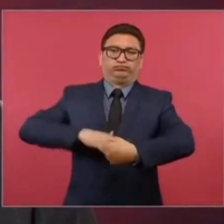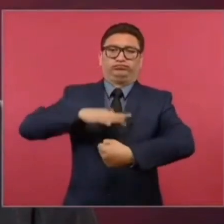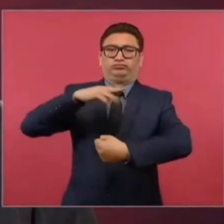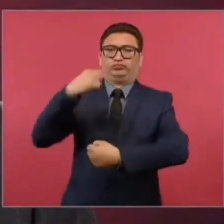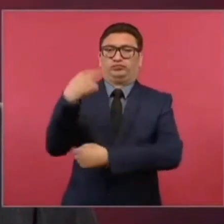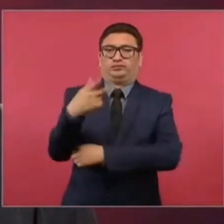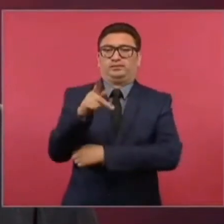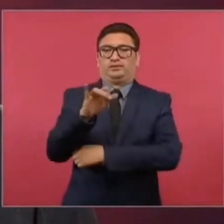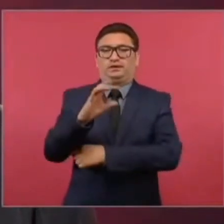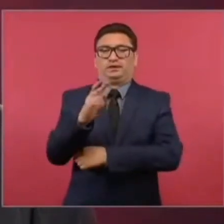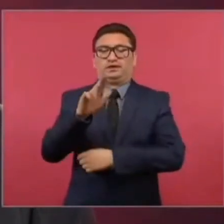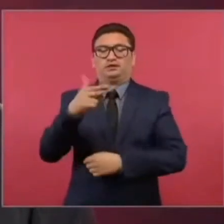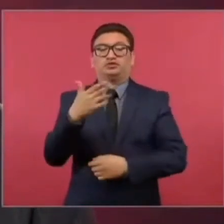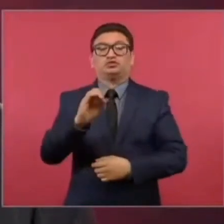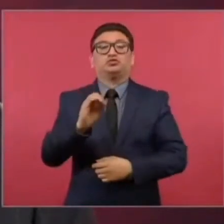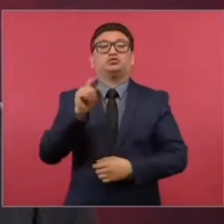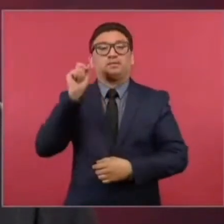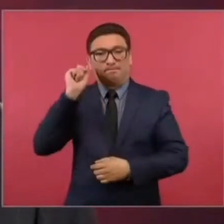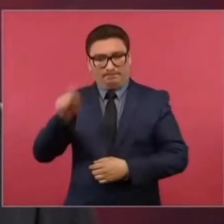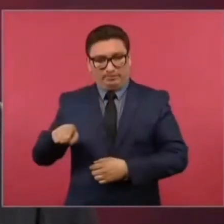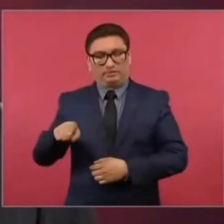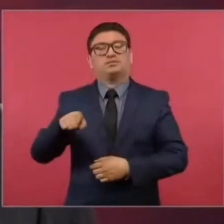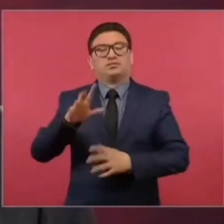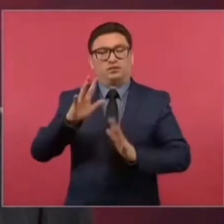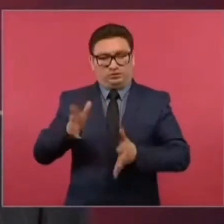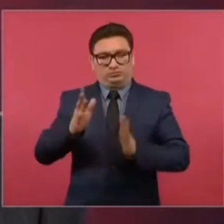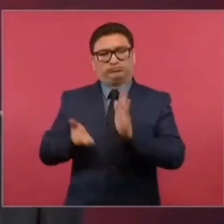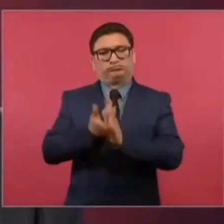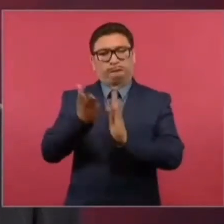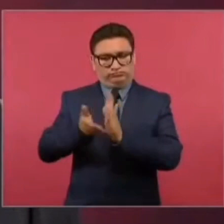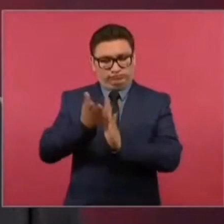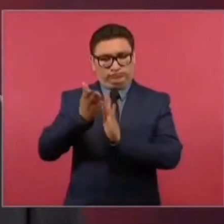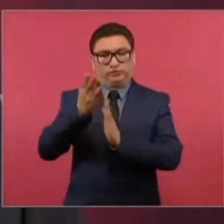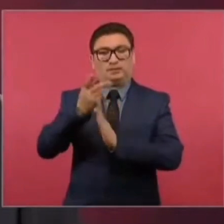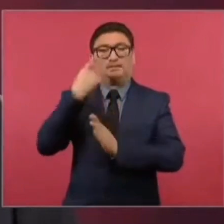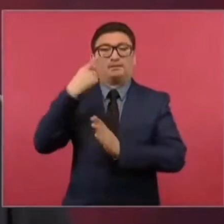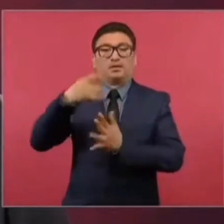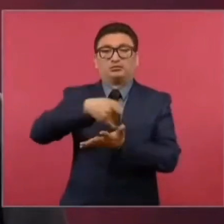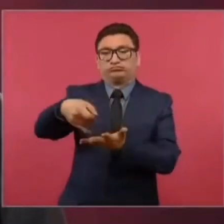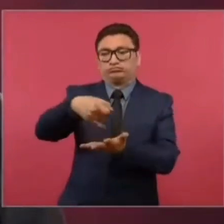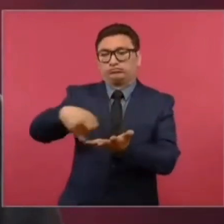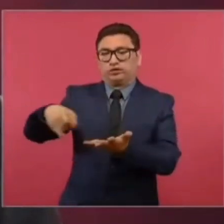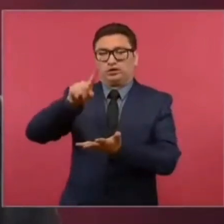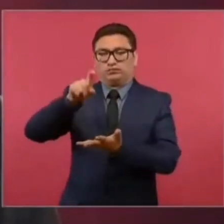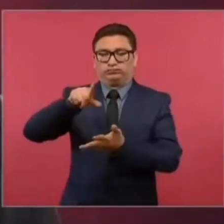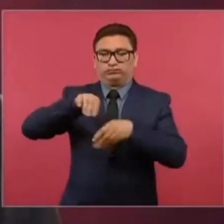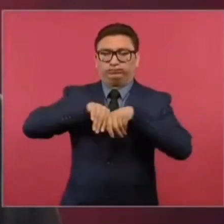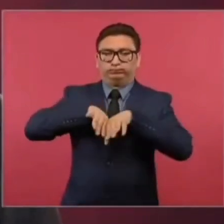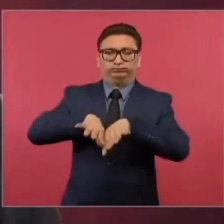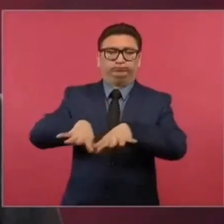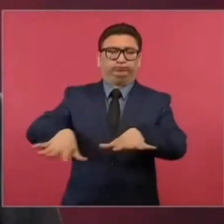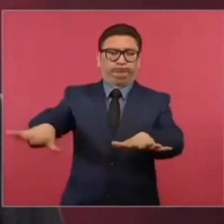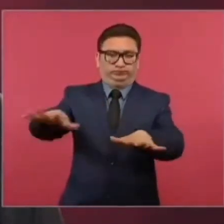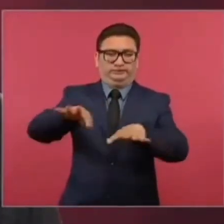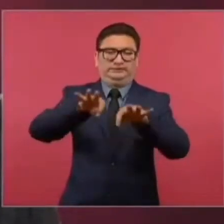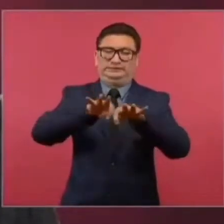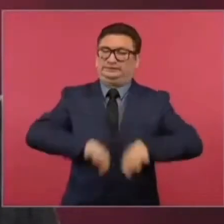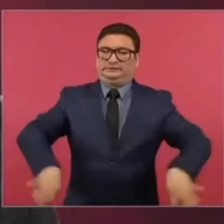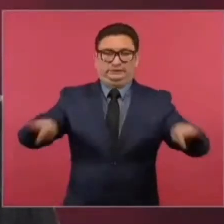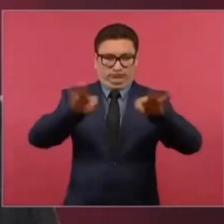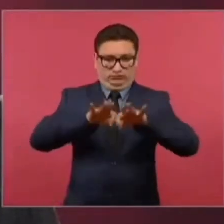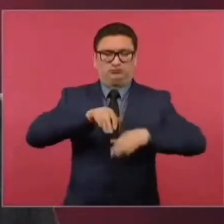se está llevando a cabo también una obra de riego importante. Ya se